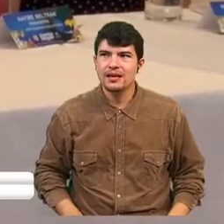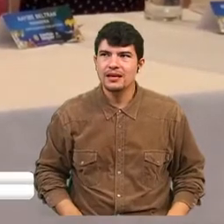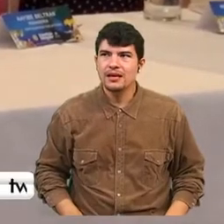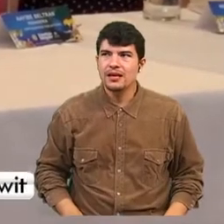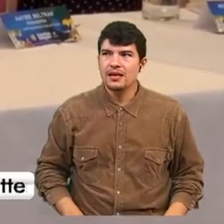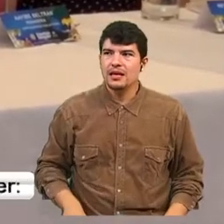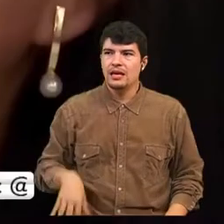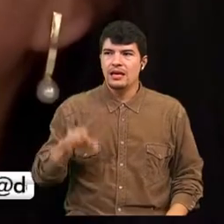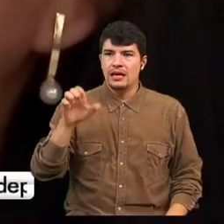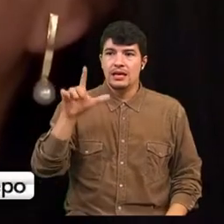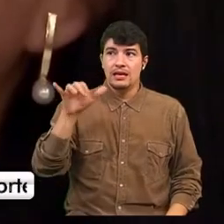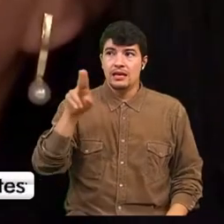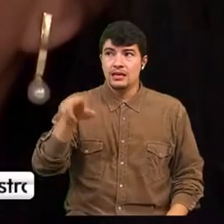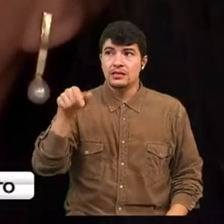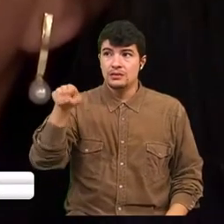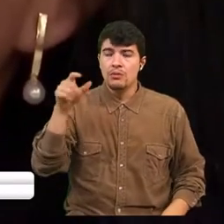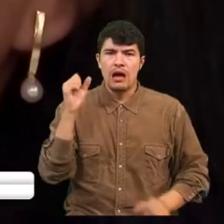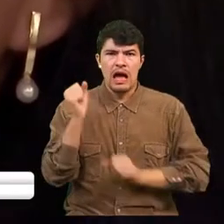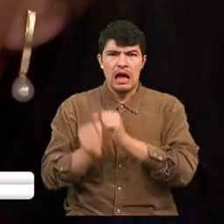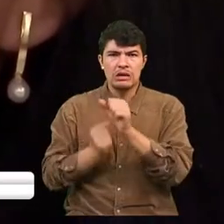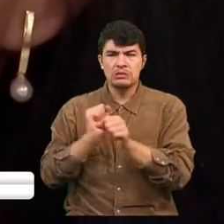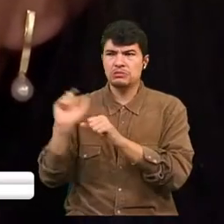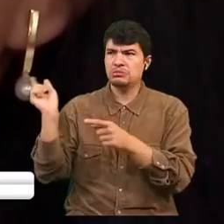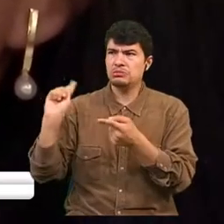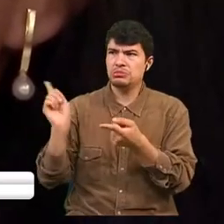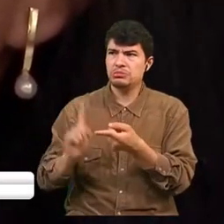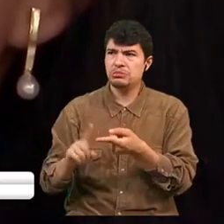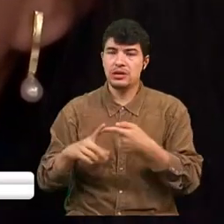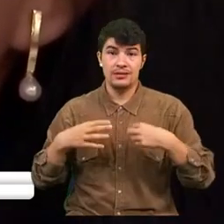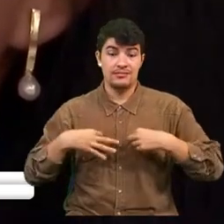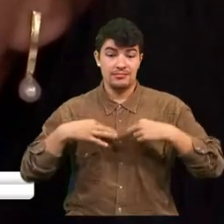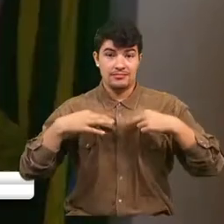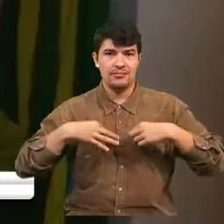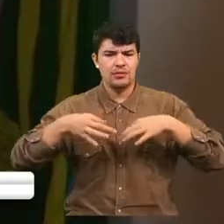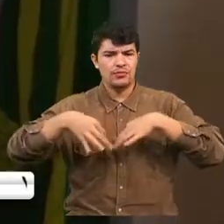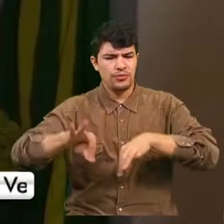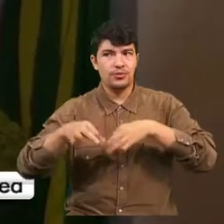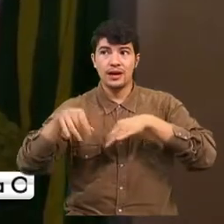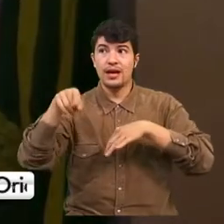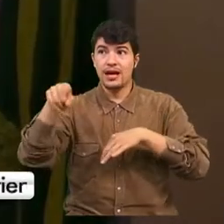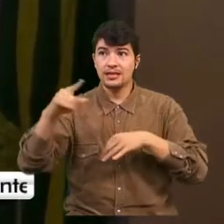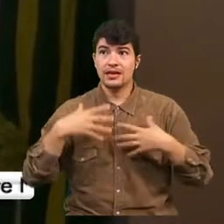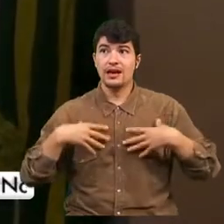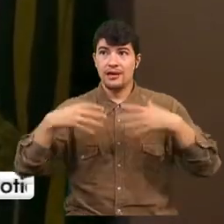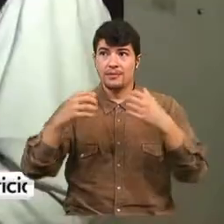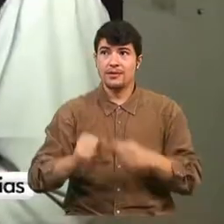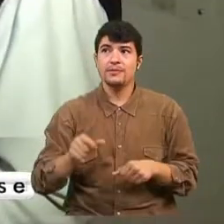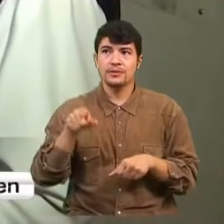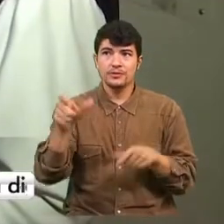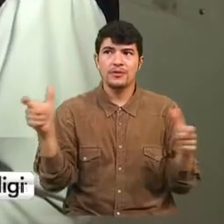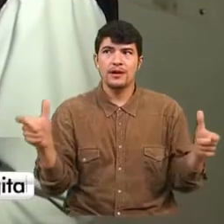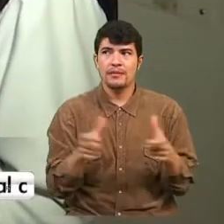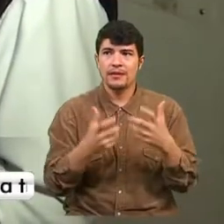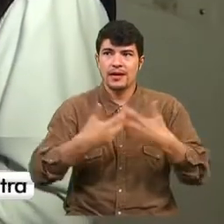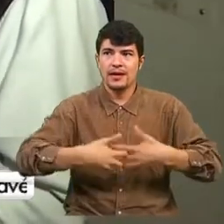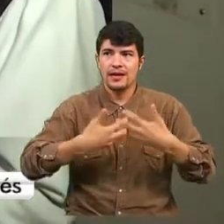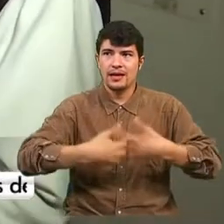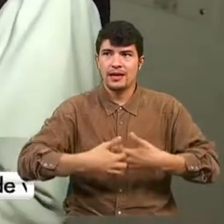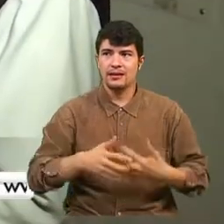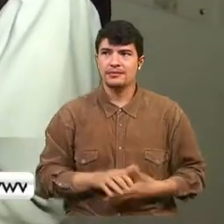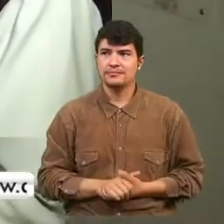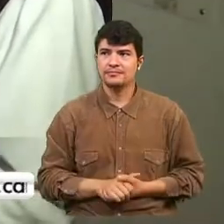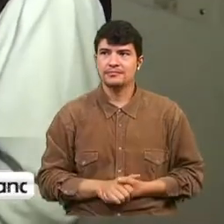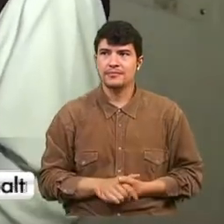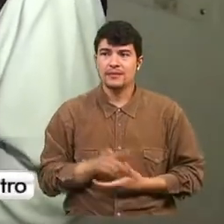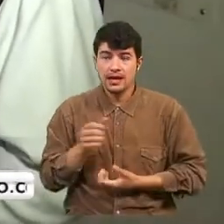Elisa Ariza lleva varios años vistiendo a los puentanos. Ella es propietaria de una microempresa de confecciones.